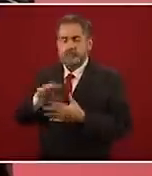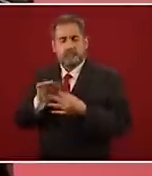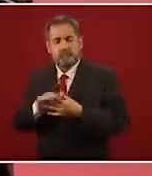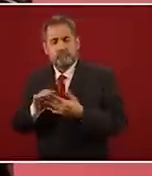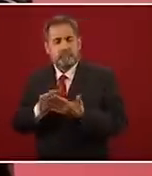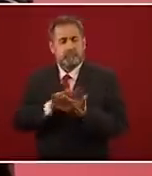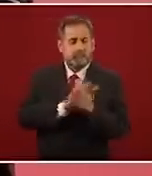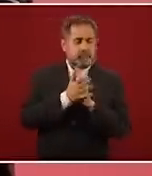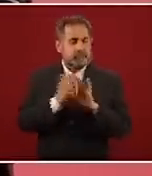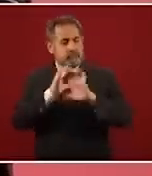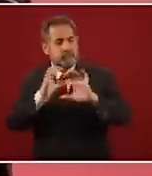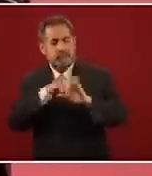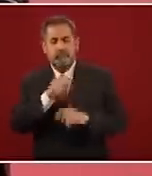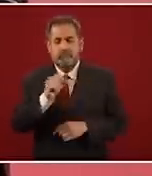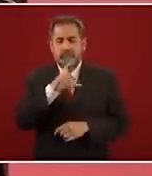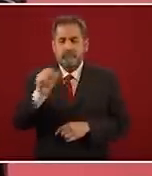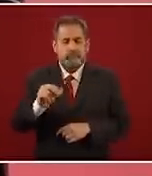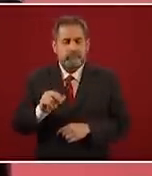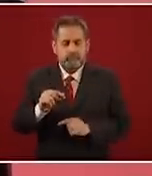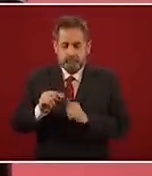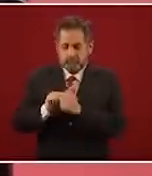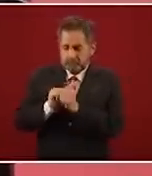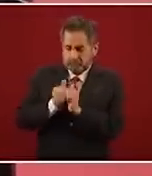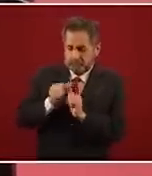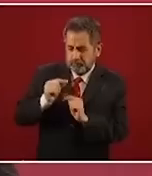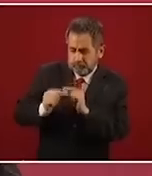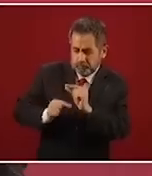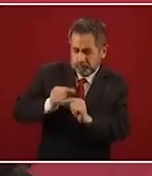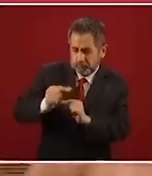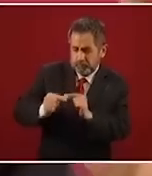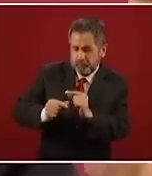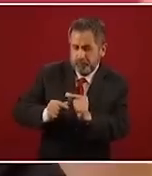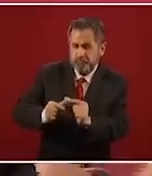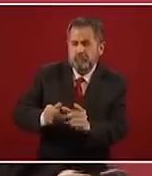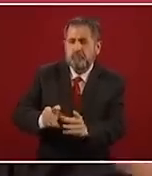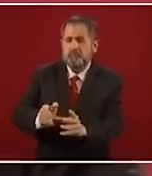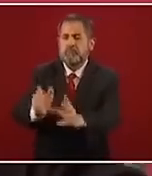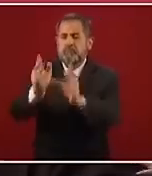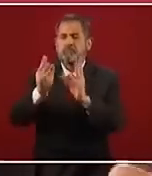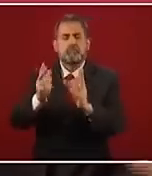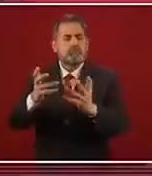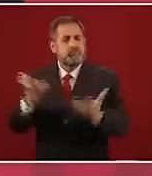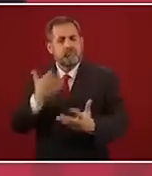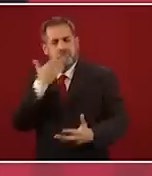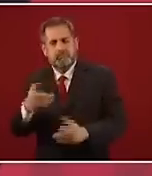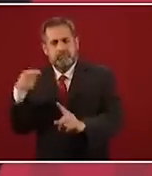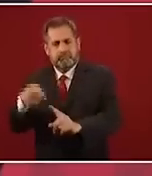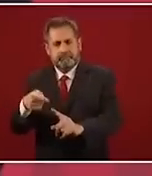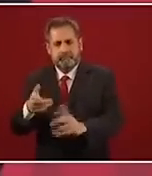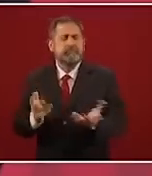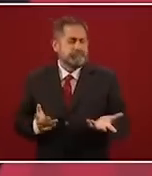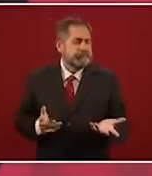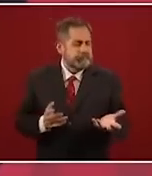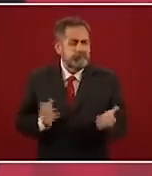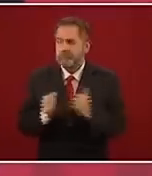convertido en canción por Serrat, se hace camino al andar. O sea, aquí entre